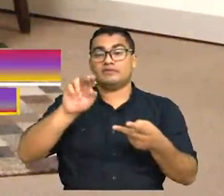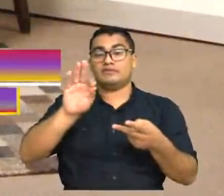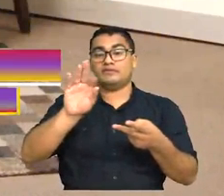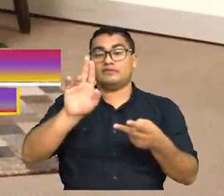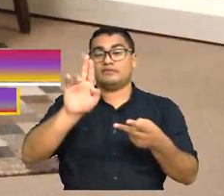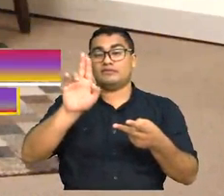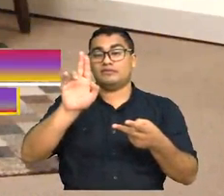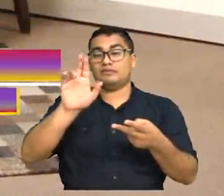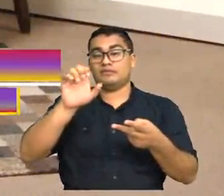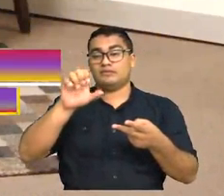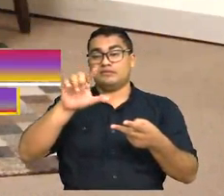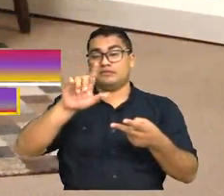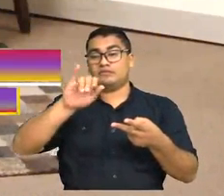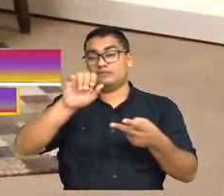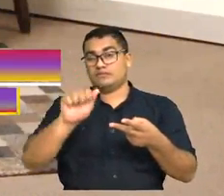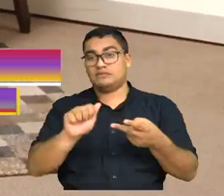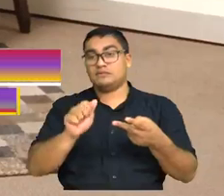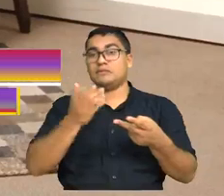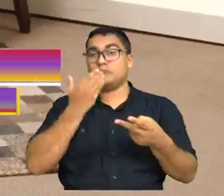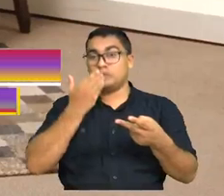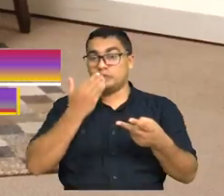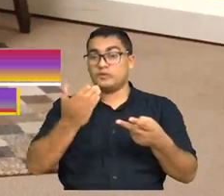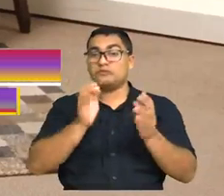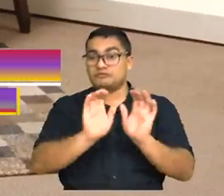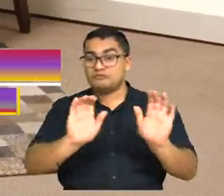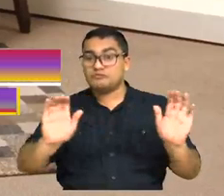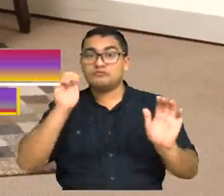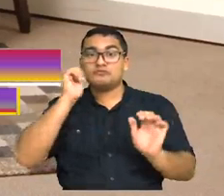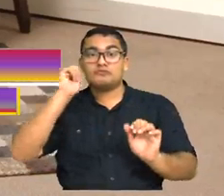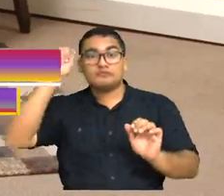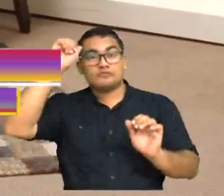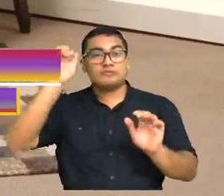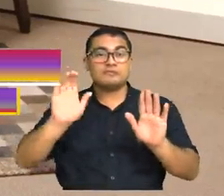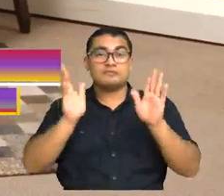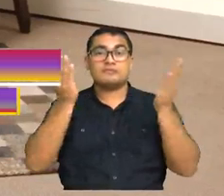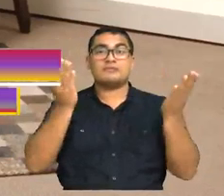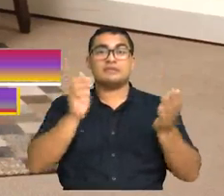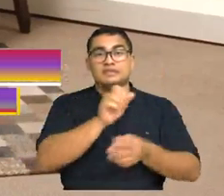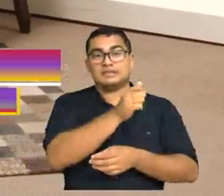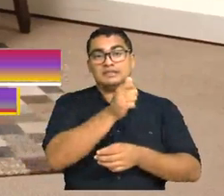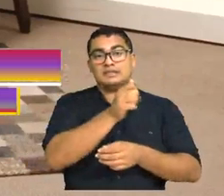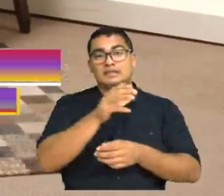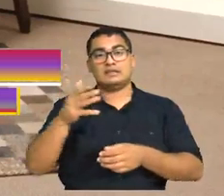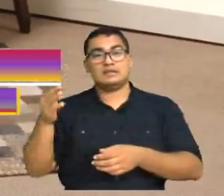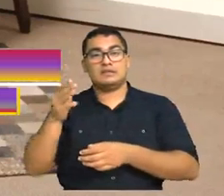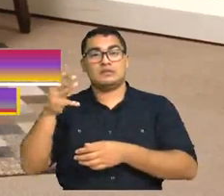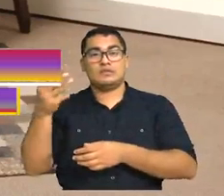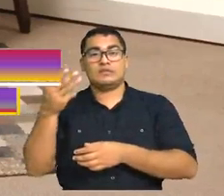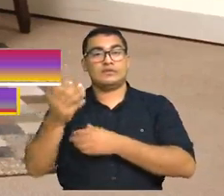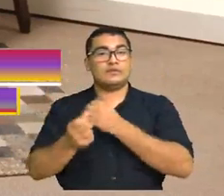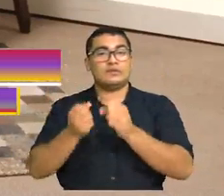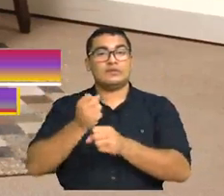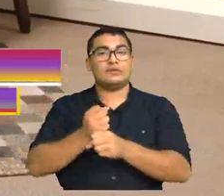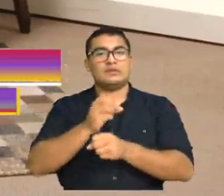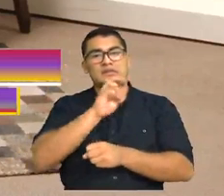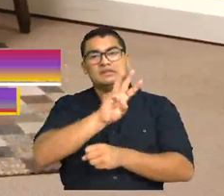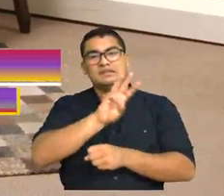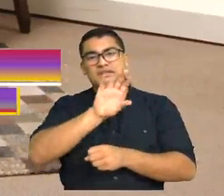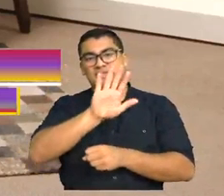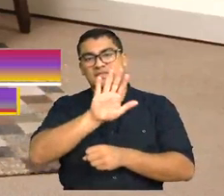nuestros adultos mayores. Creo que la influenza va de los 6 a los 9 y de la influenza de los 35,